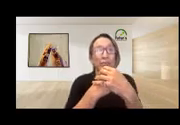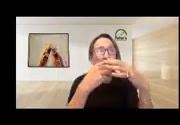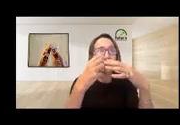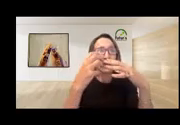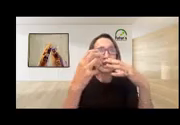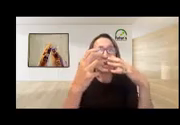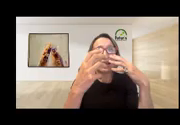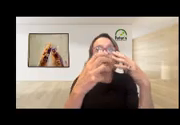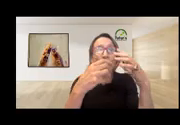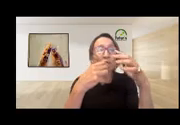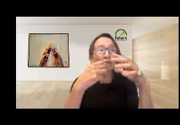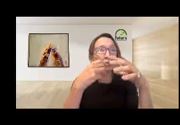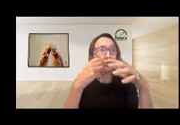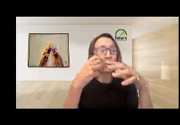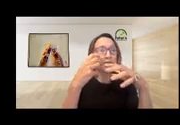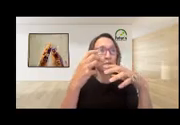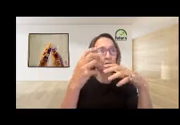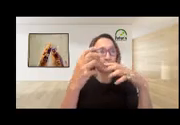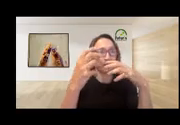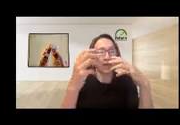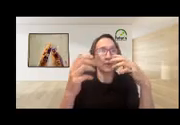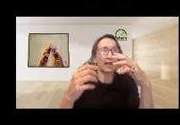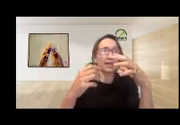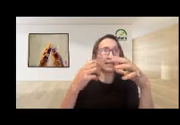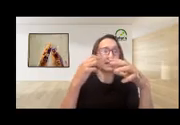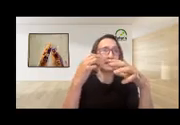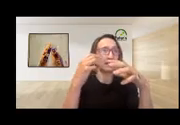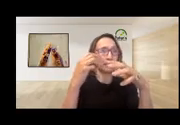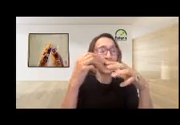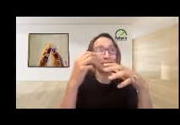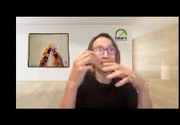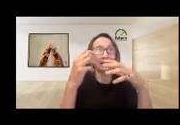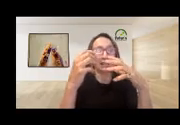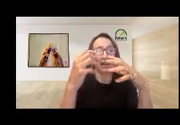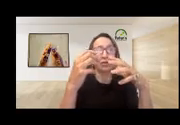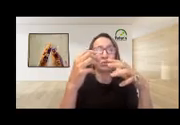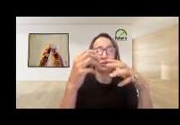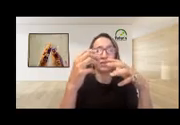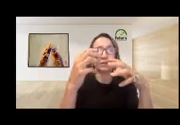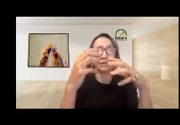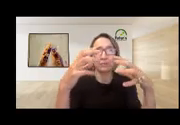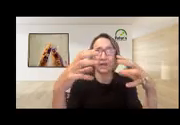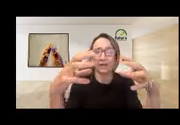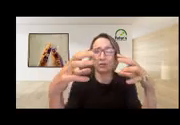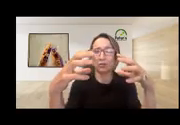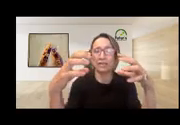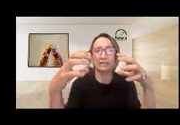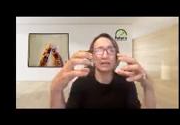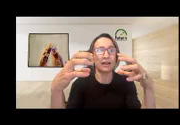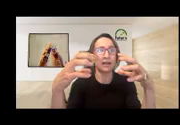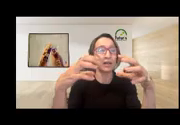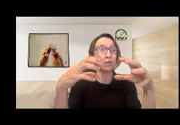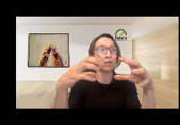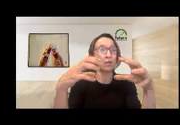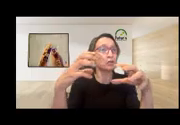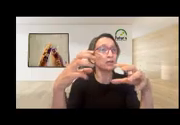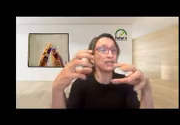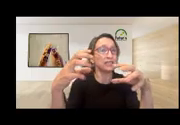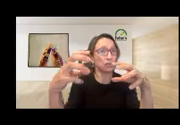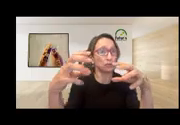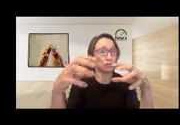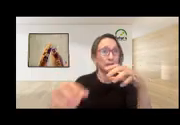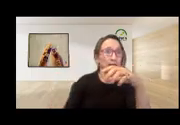demasiado rápido. Cada uno de estos huesos había que, antes de sacarlo muchas veces para que no se deshicieran, había